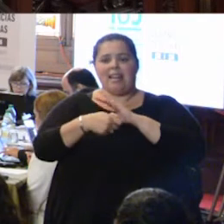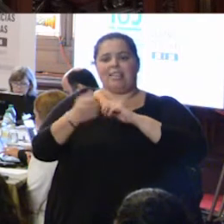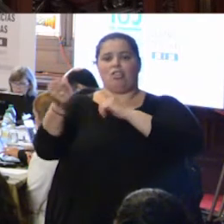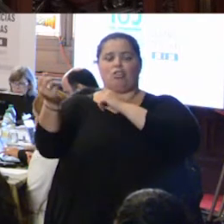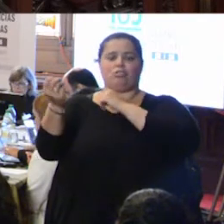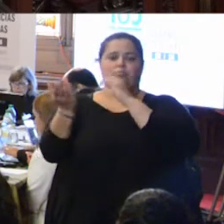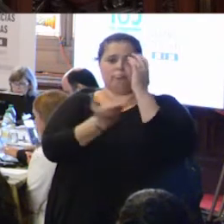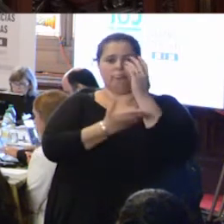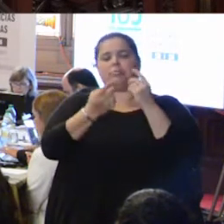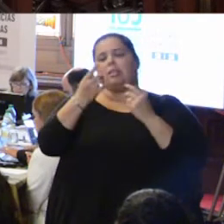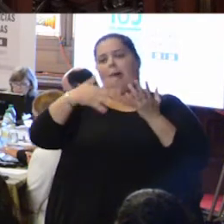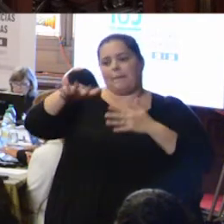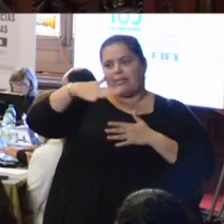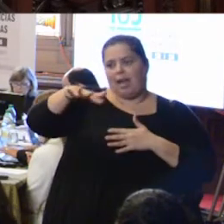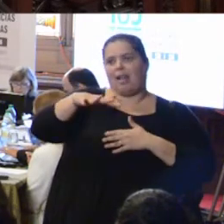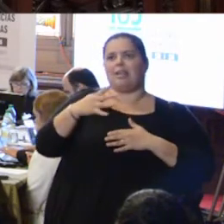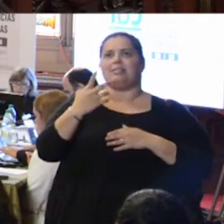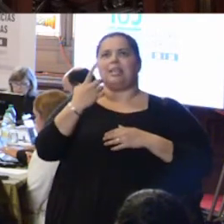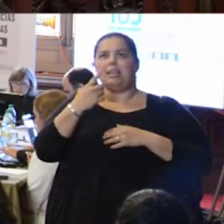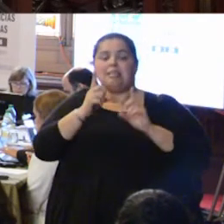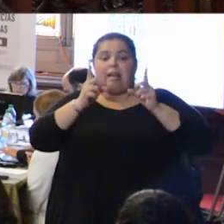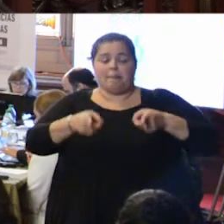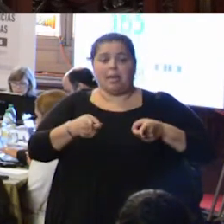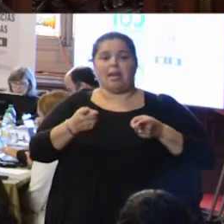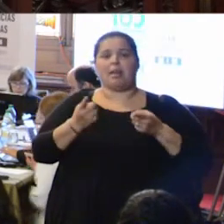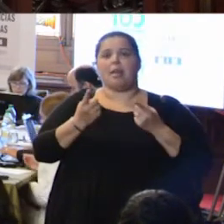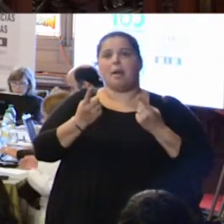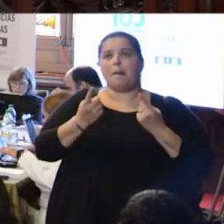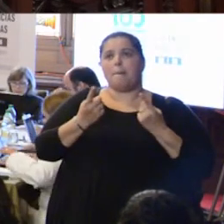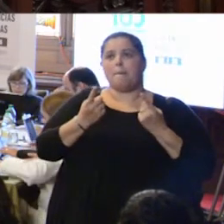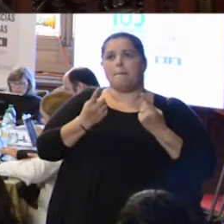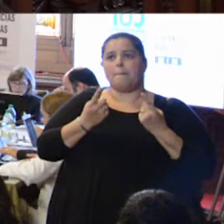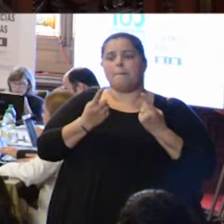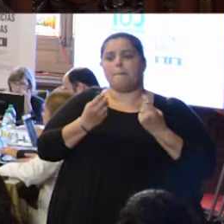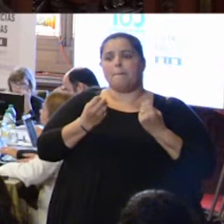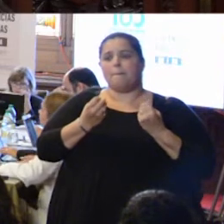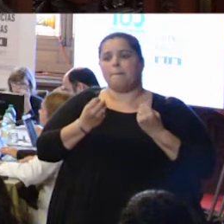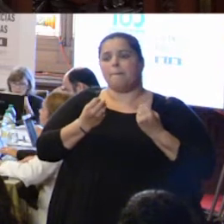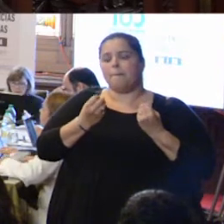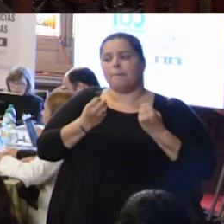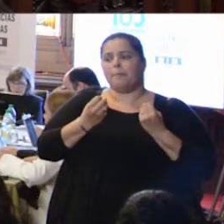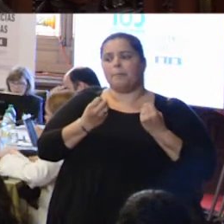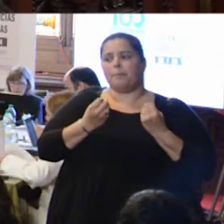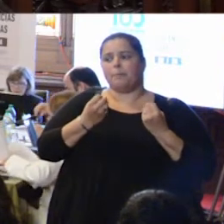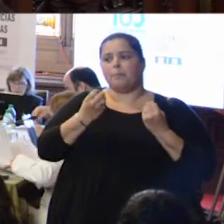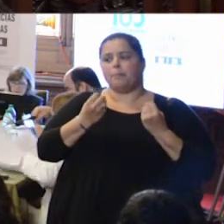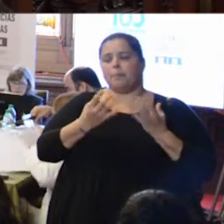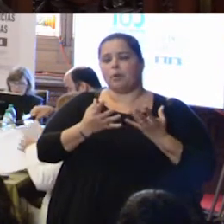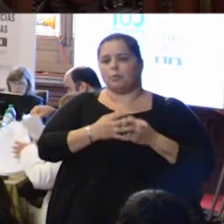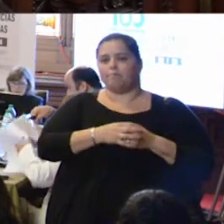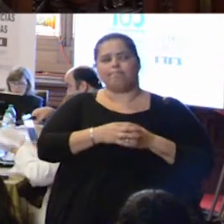acciones antropogénicas y por la titulación en áreas inadjudicables dentro del humedal Laguna de